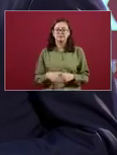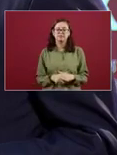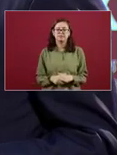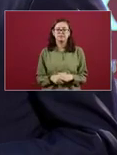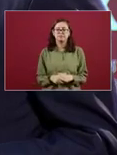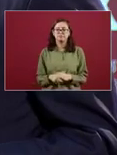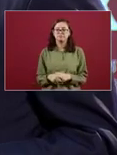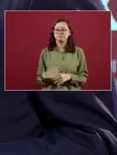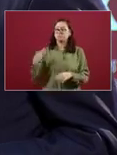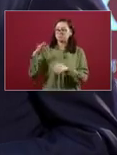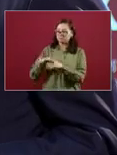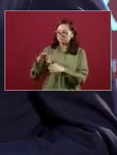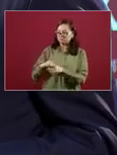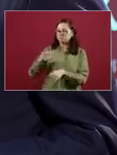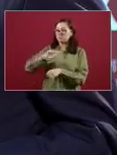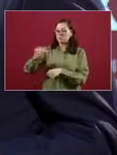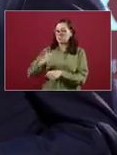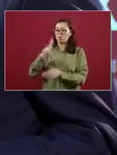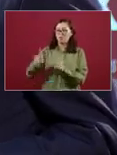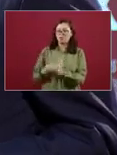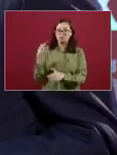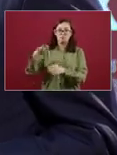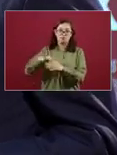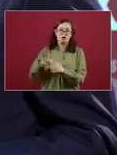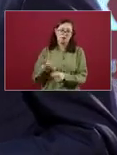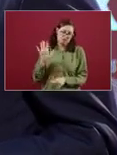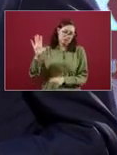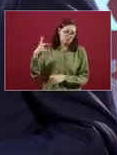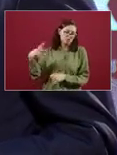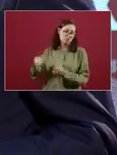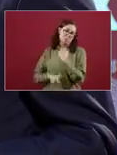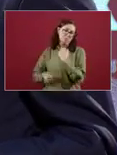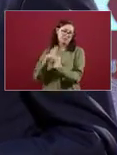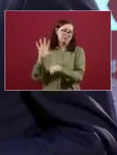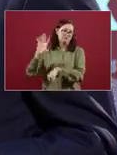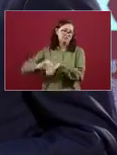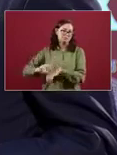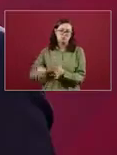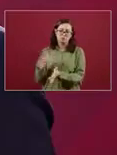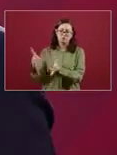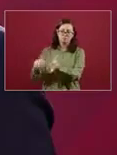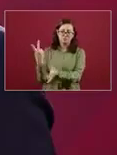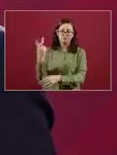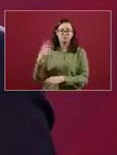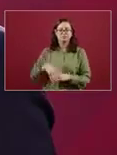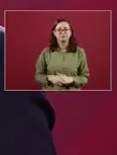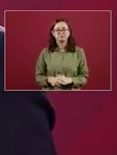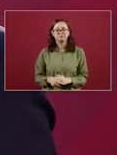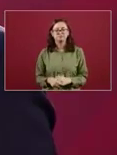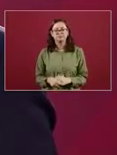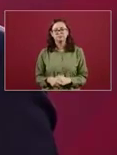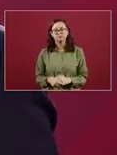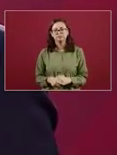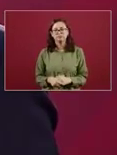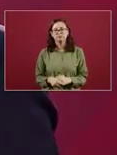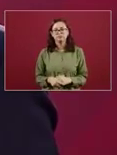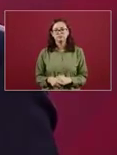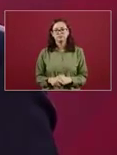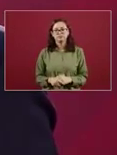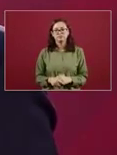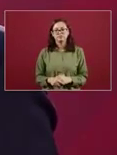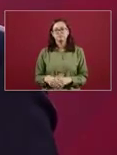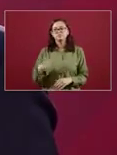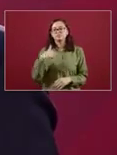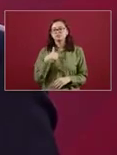Fue electa y reelecta, porque se puede hacer eso en Chile. Yo viajé